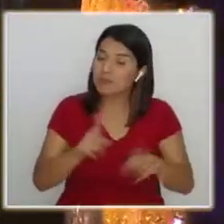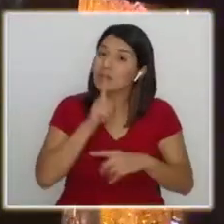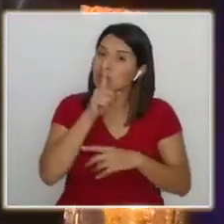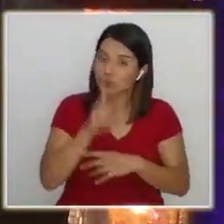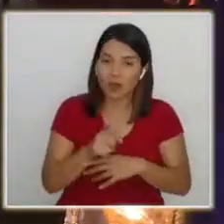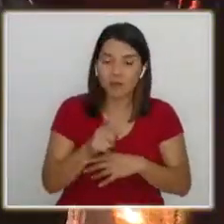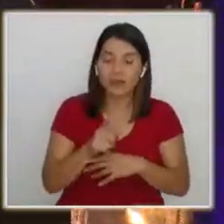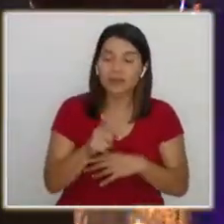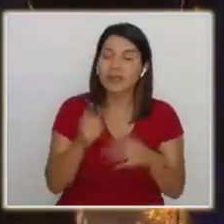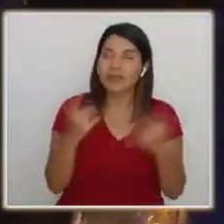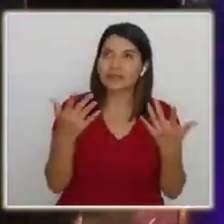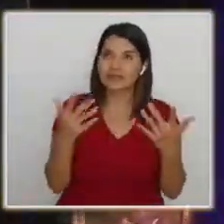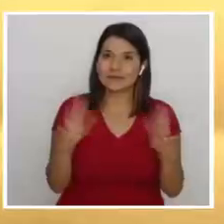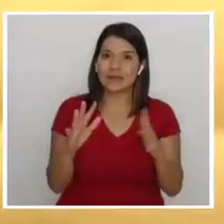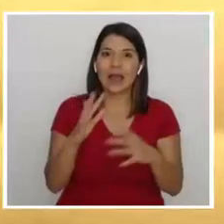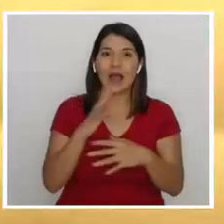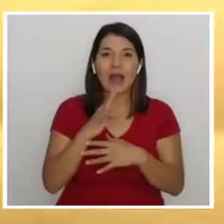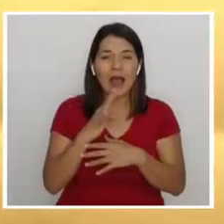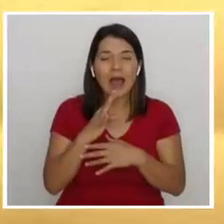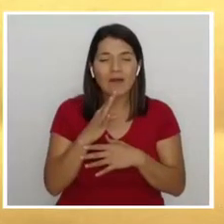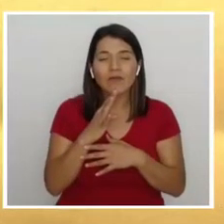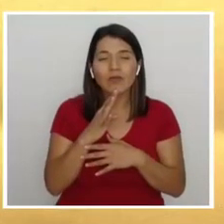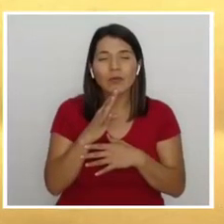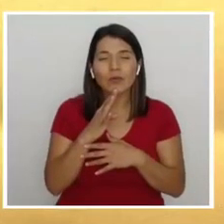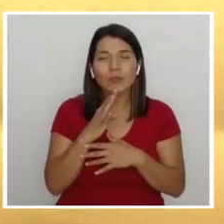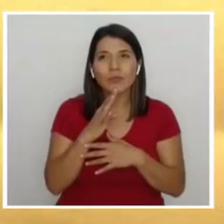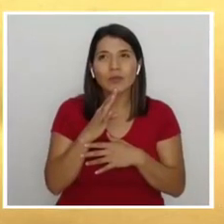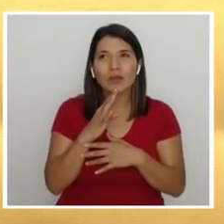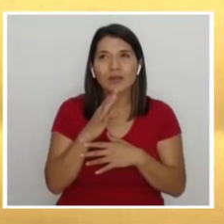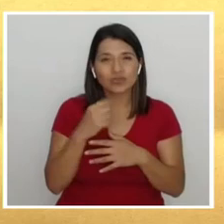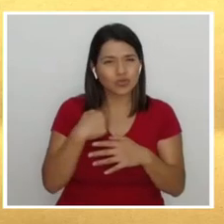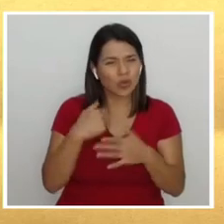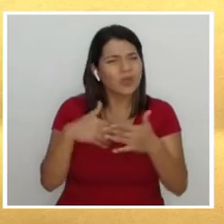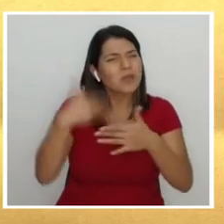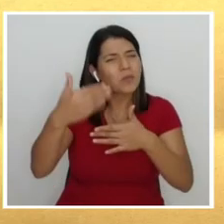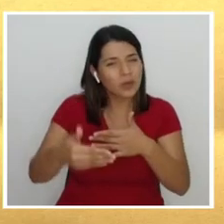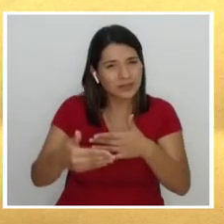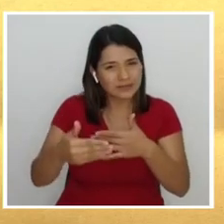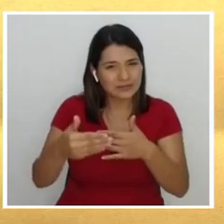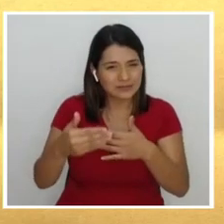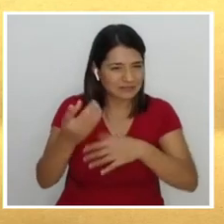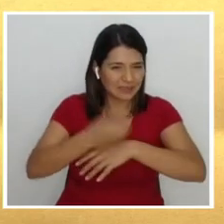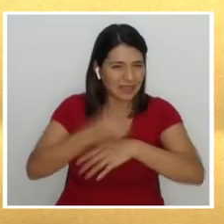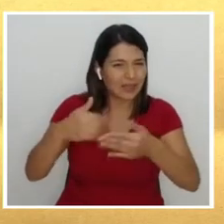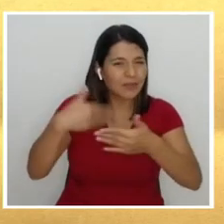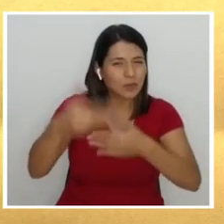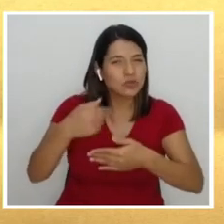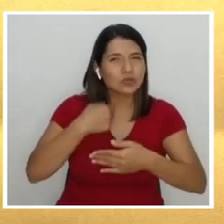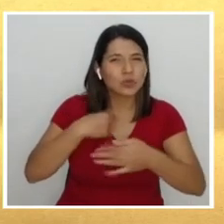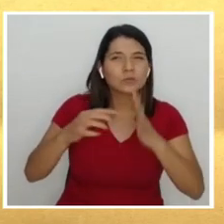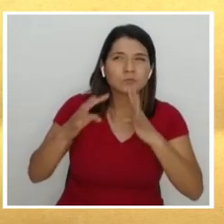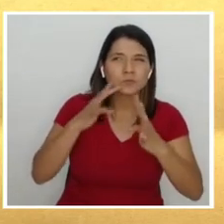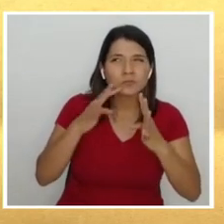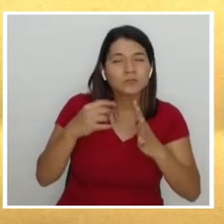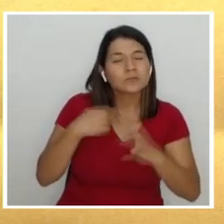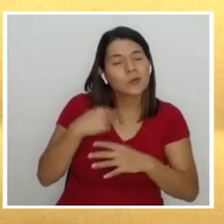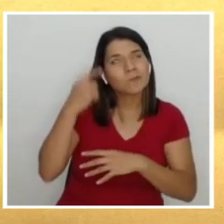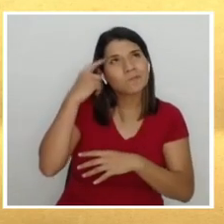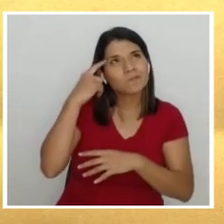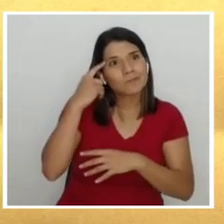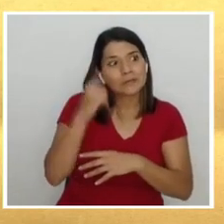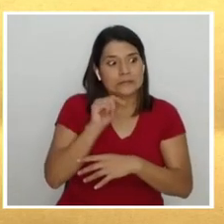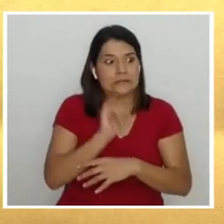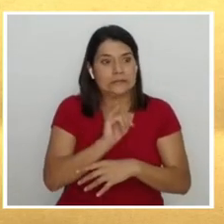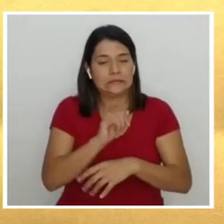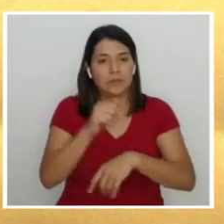hablándolo días posteriores, son momentos complicados, son momentos donde